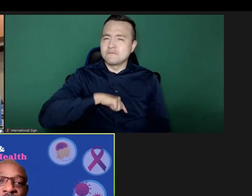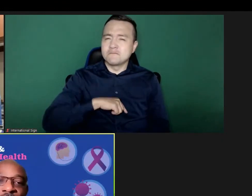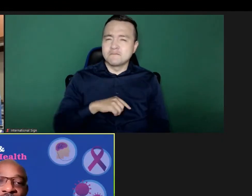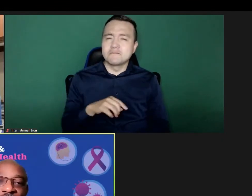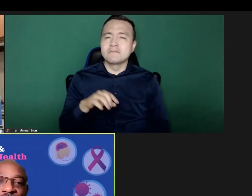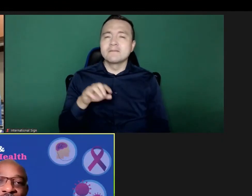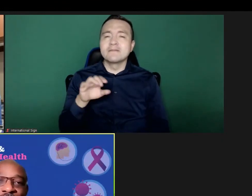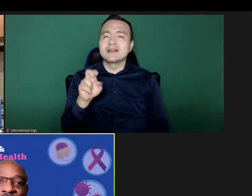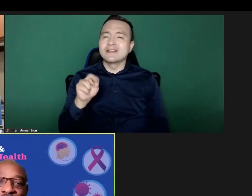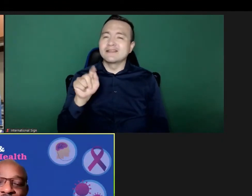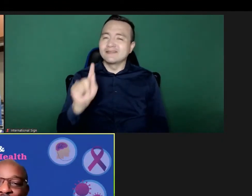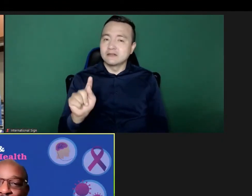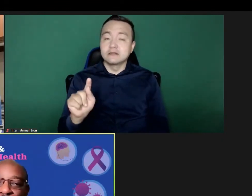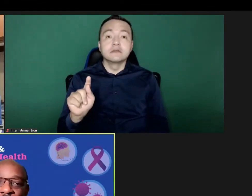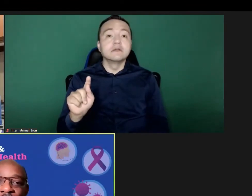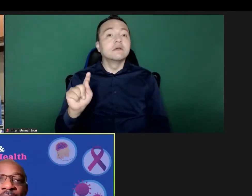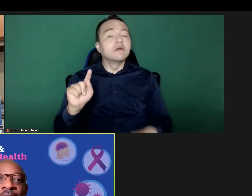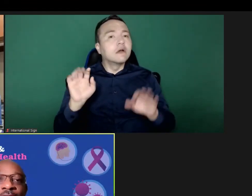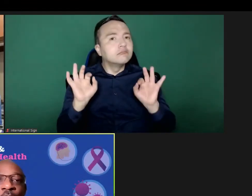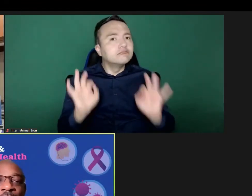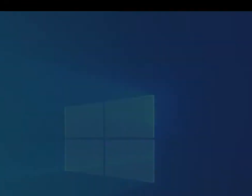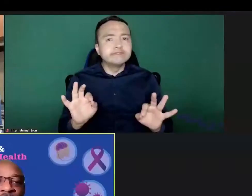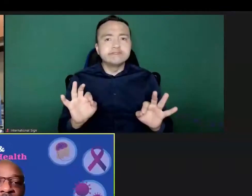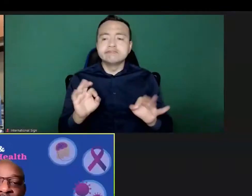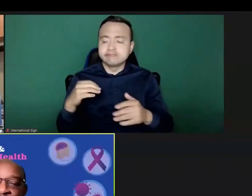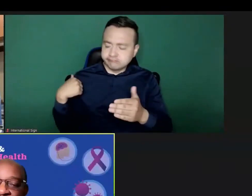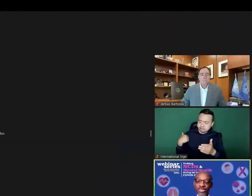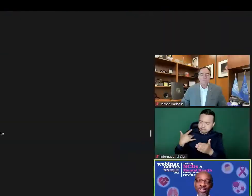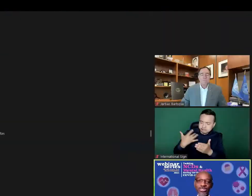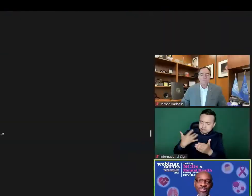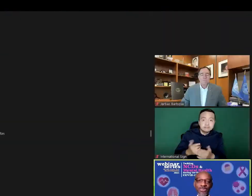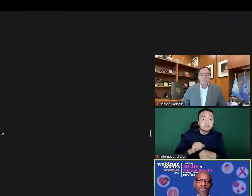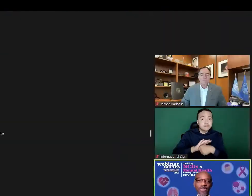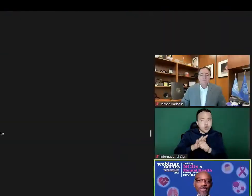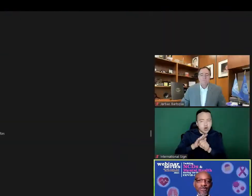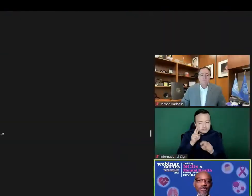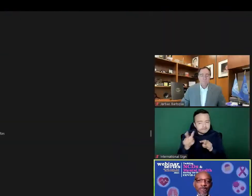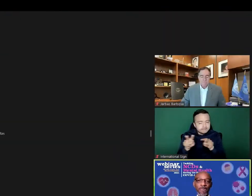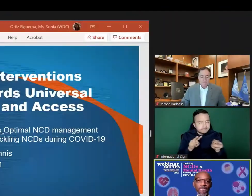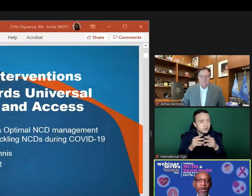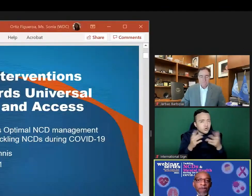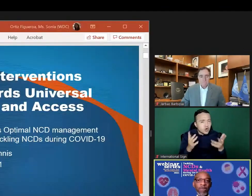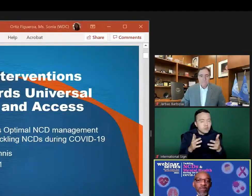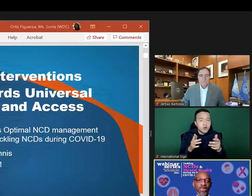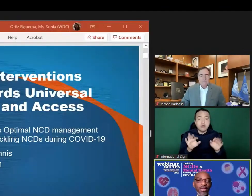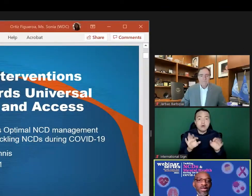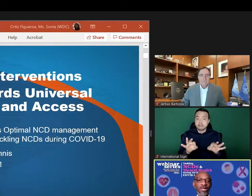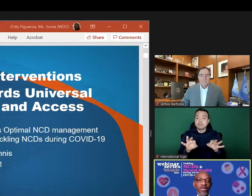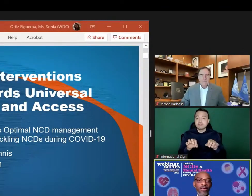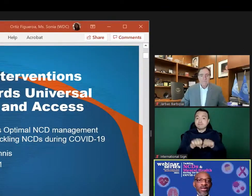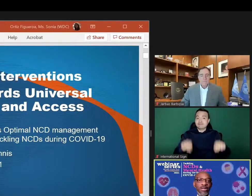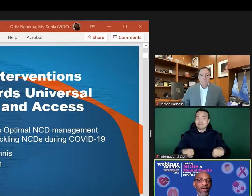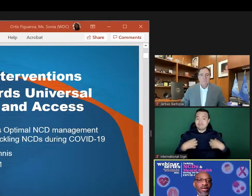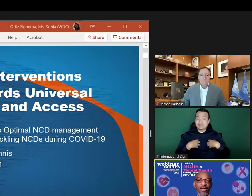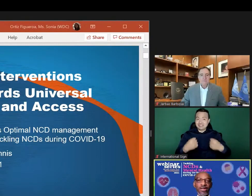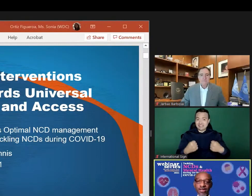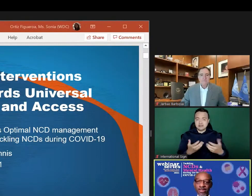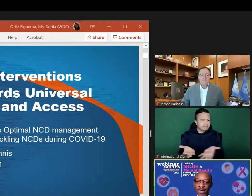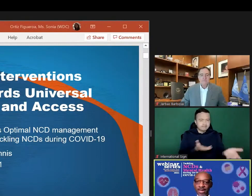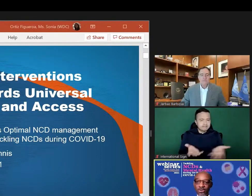de el fortalecimiento de los sistemas sanitarios para las ENTs. ¿Puedo comenzar mi presentación entonces?